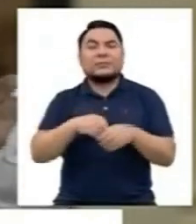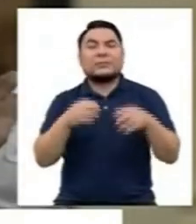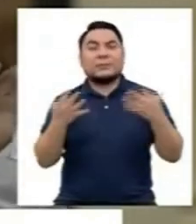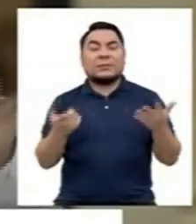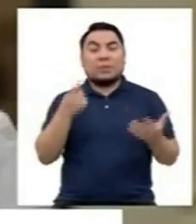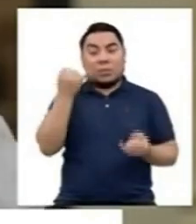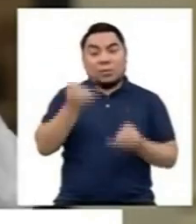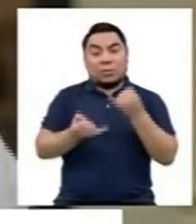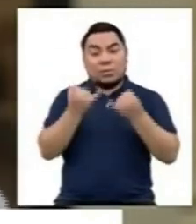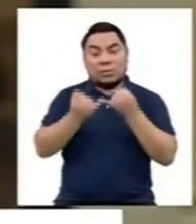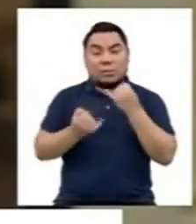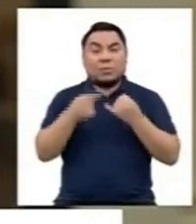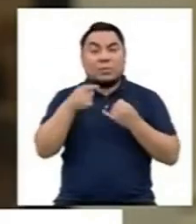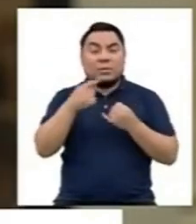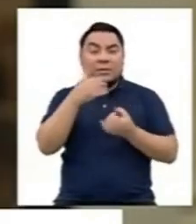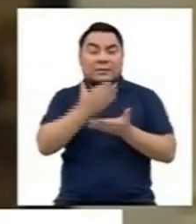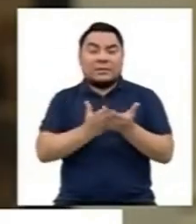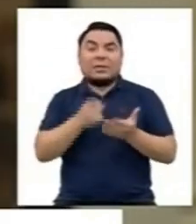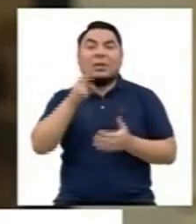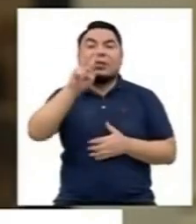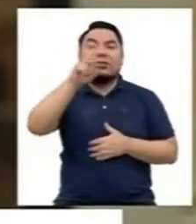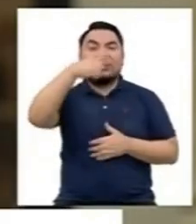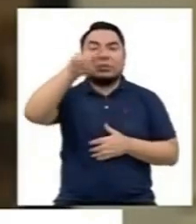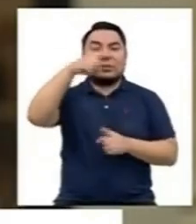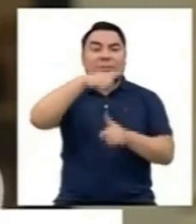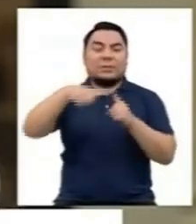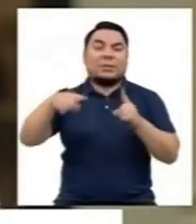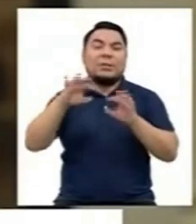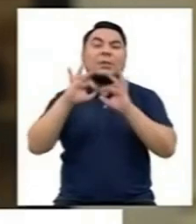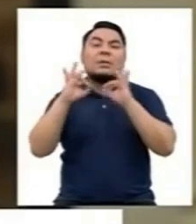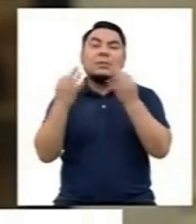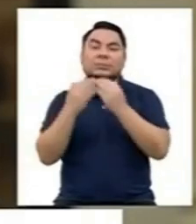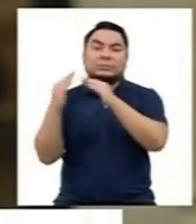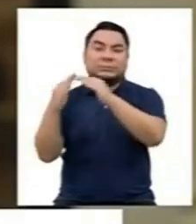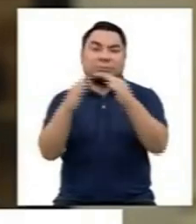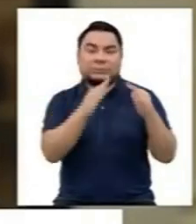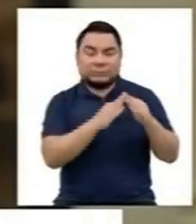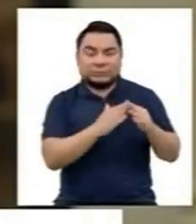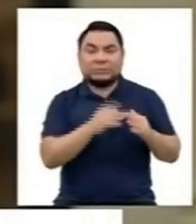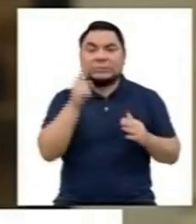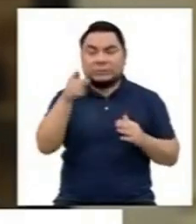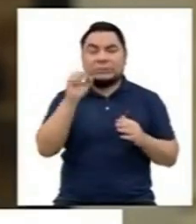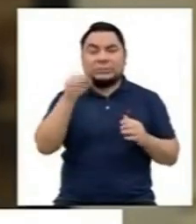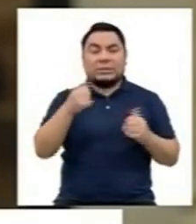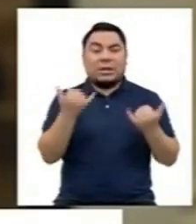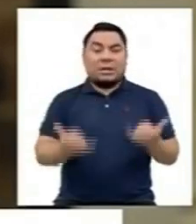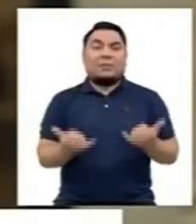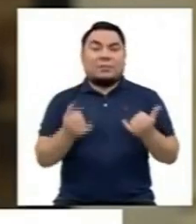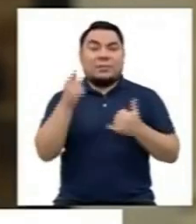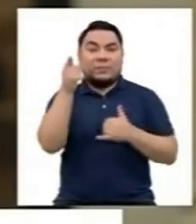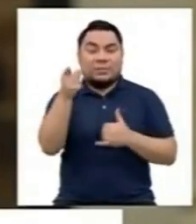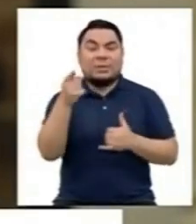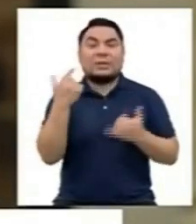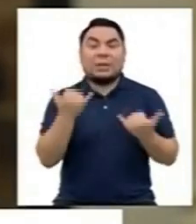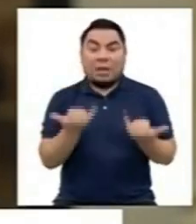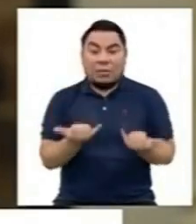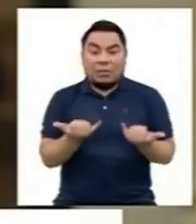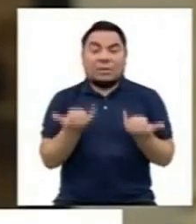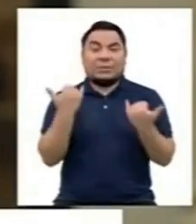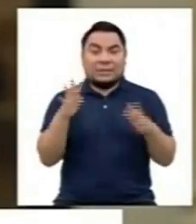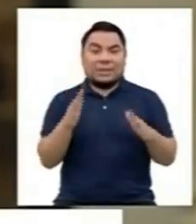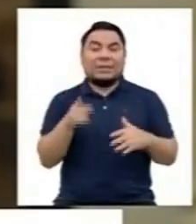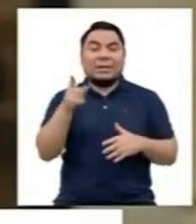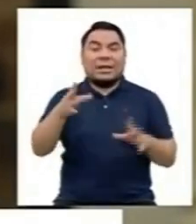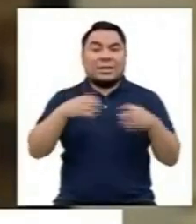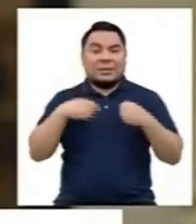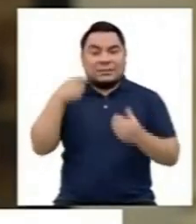problema. Quiero que le evalúen correctamente cómo vamos a trabajar. Se supone que los primeros en vacunarse son los